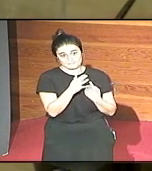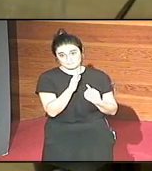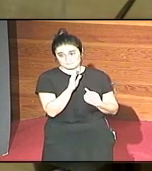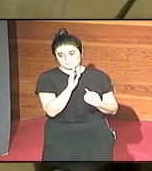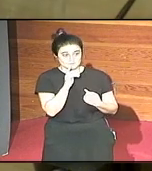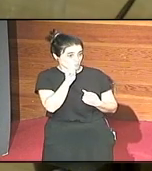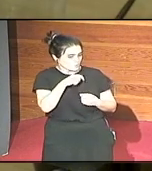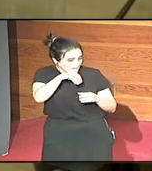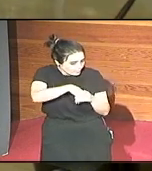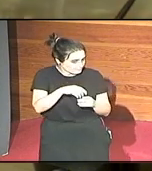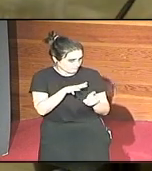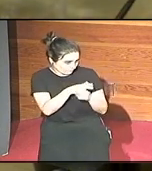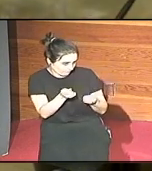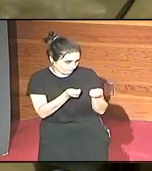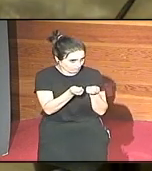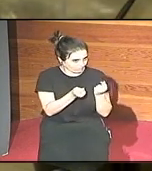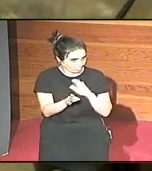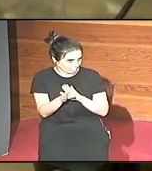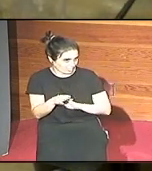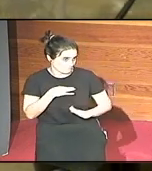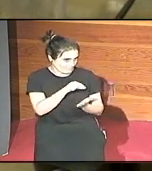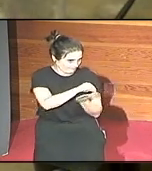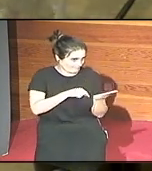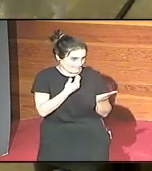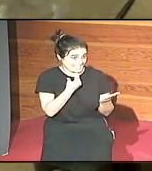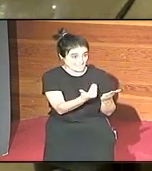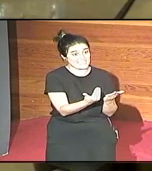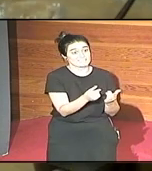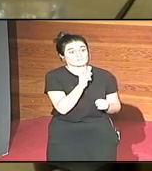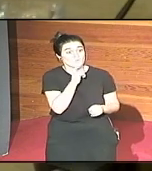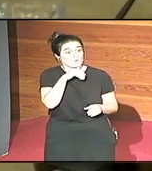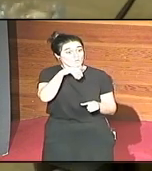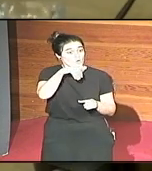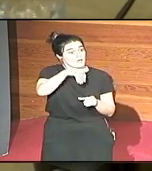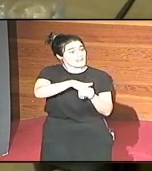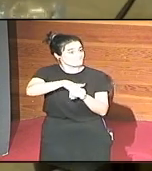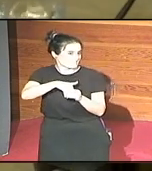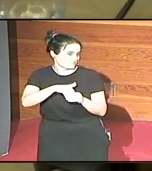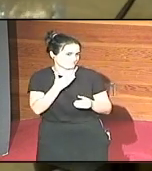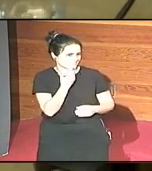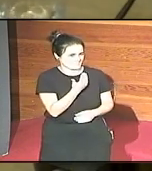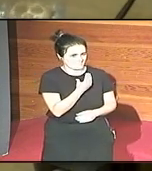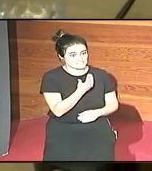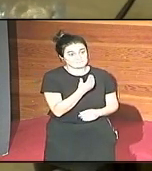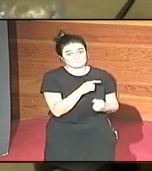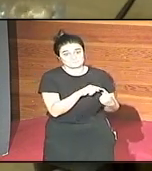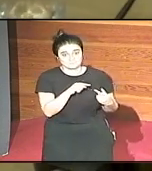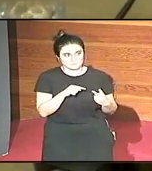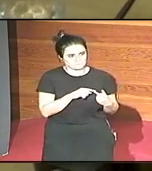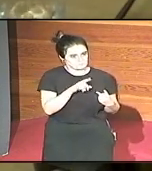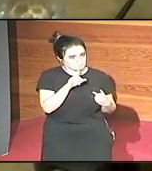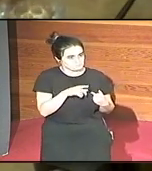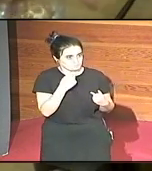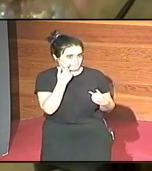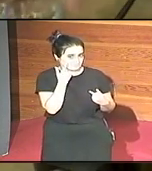dentro de Ucrania. Entre otras cosas, con un supuesto referéndum, con una